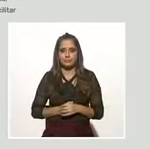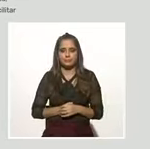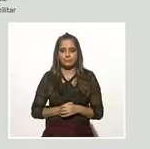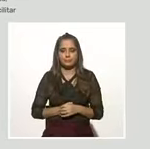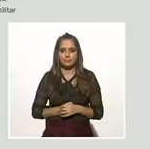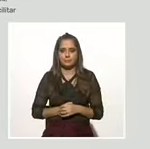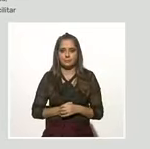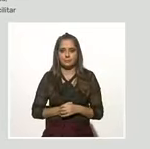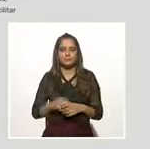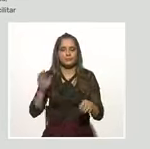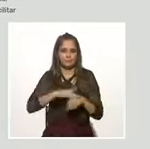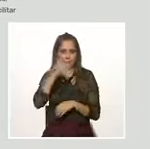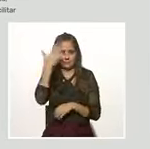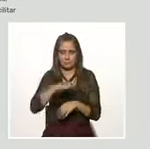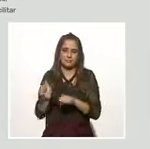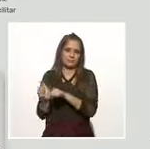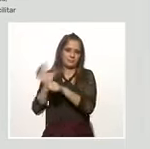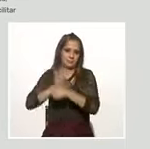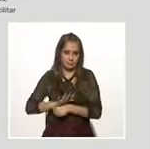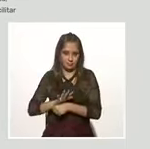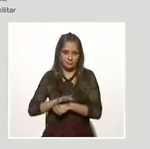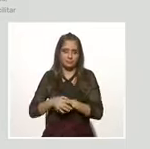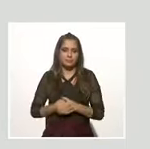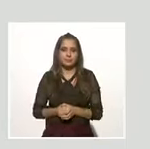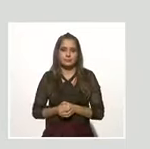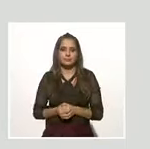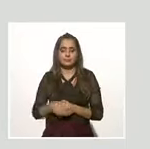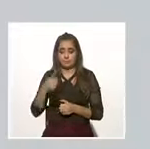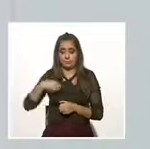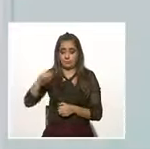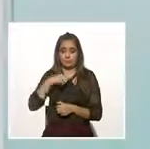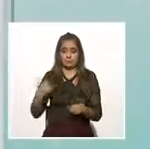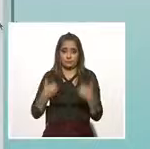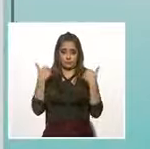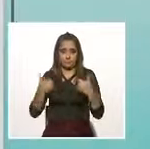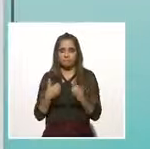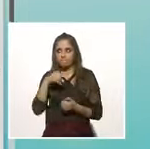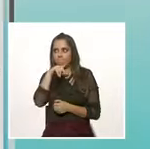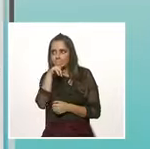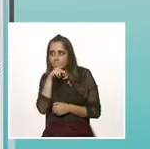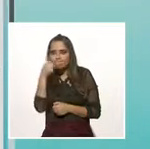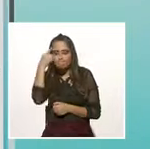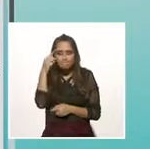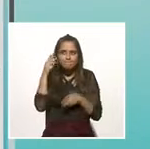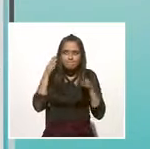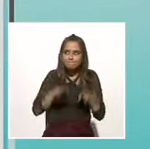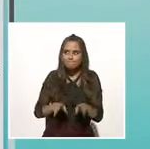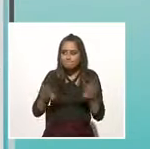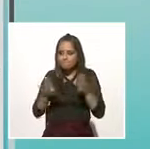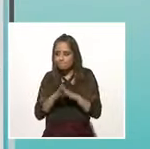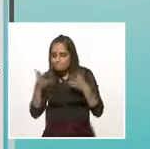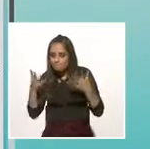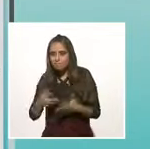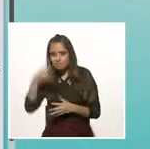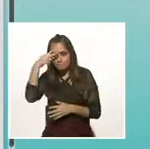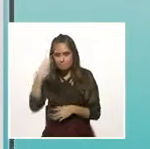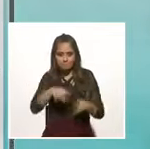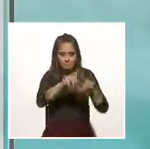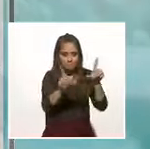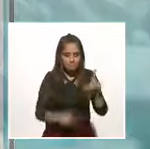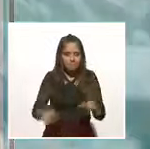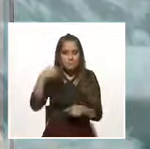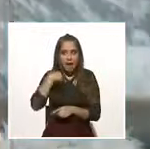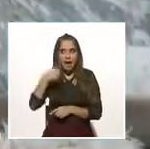principalmente a raíz del COVID-19. Nosotros, como jóvenes preocupados y ocupados por México, lanzamos una serie